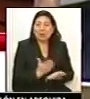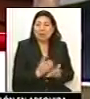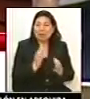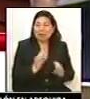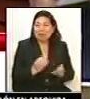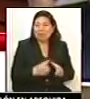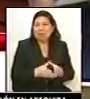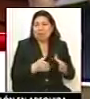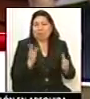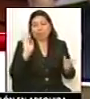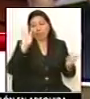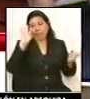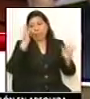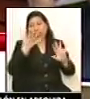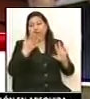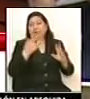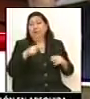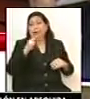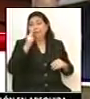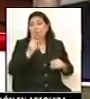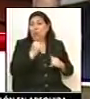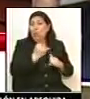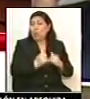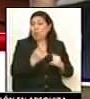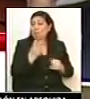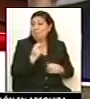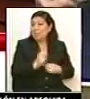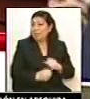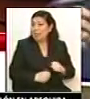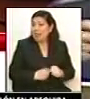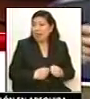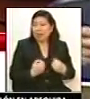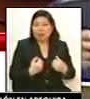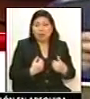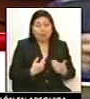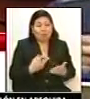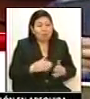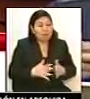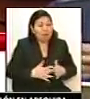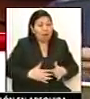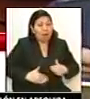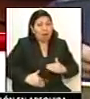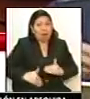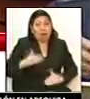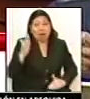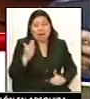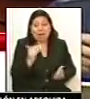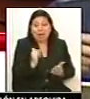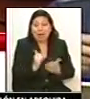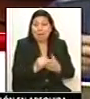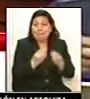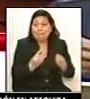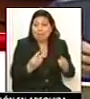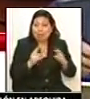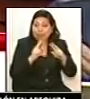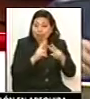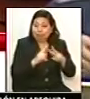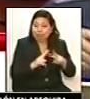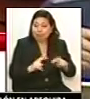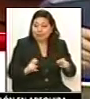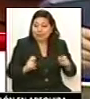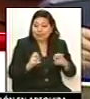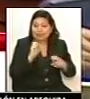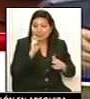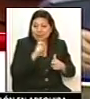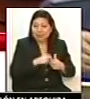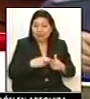una enorme confusión. El Perú en los últimos 20 años viene perdiendo enorme competitividad en materia de exploración, en